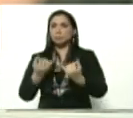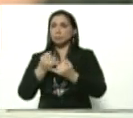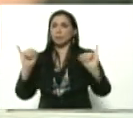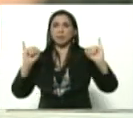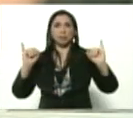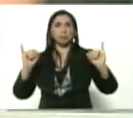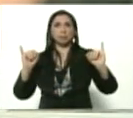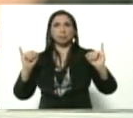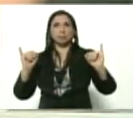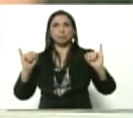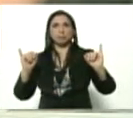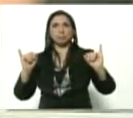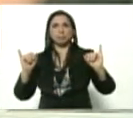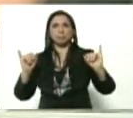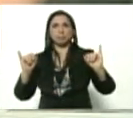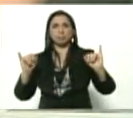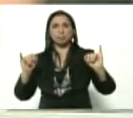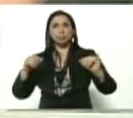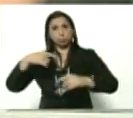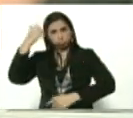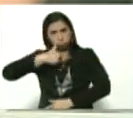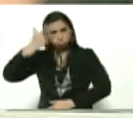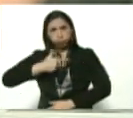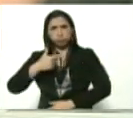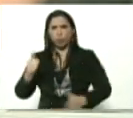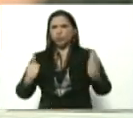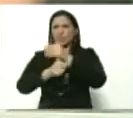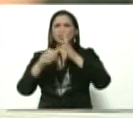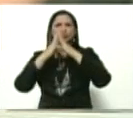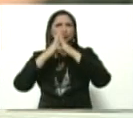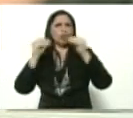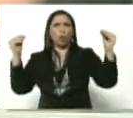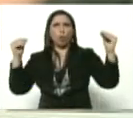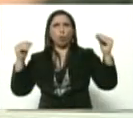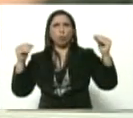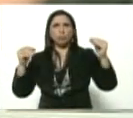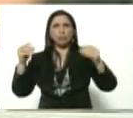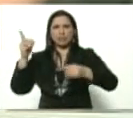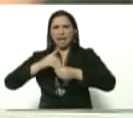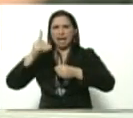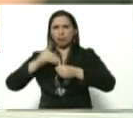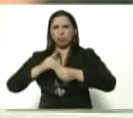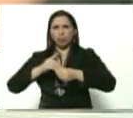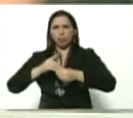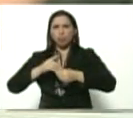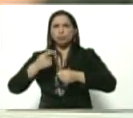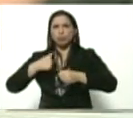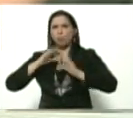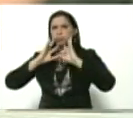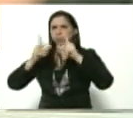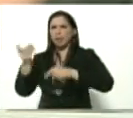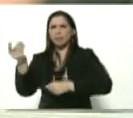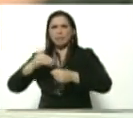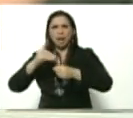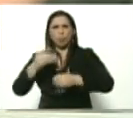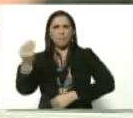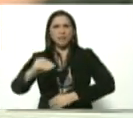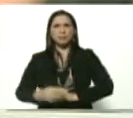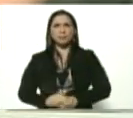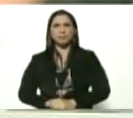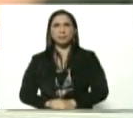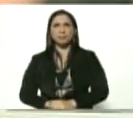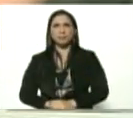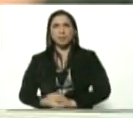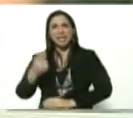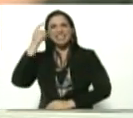independientes, certera, conseguirían todos los rastros. Y les voy a aportar un dato más.